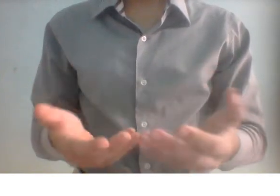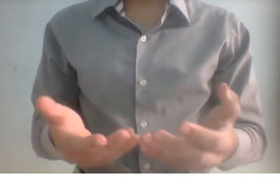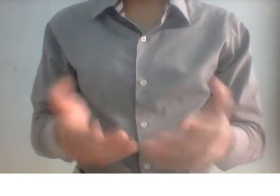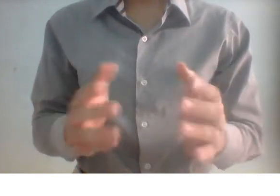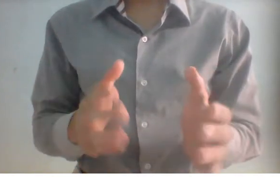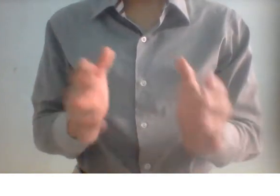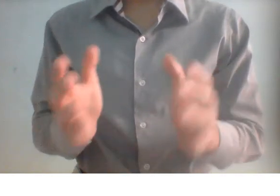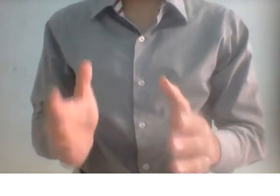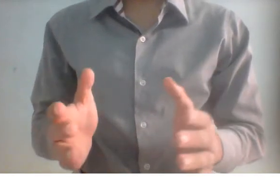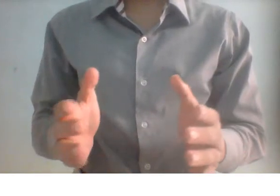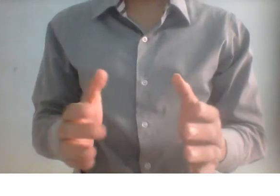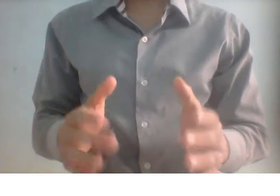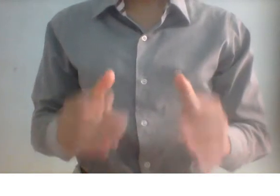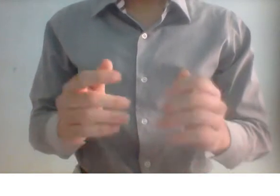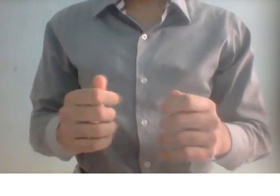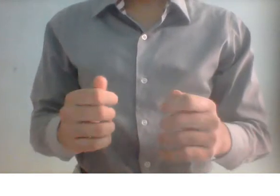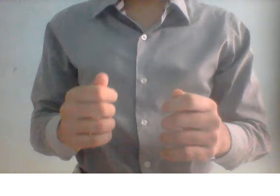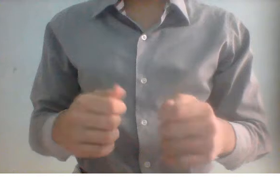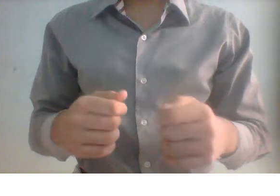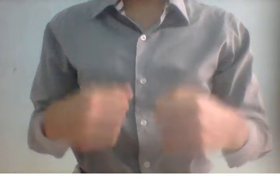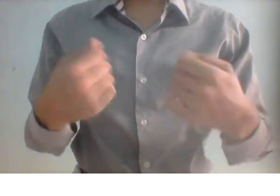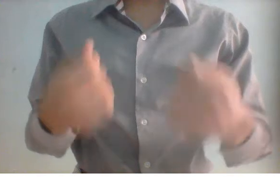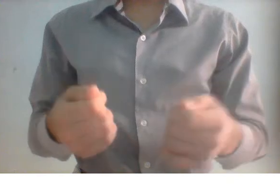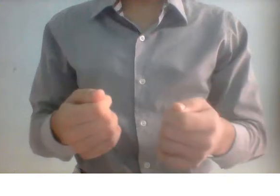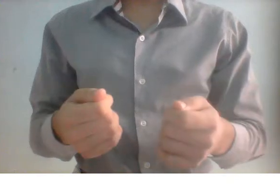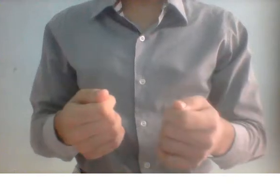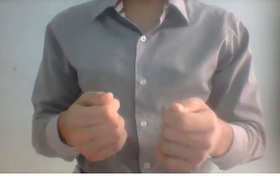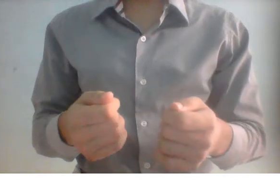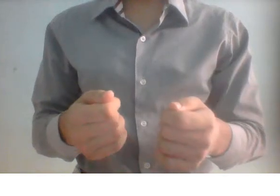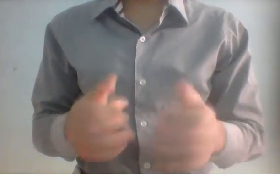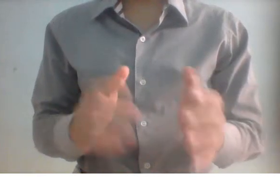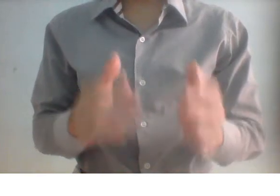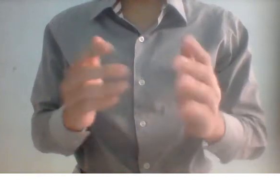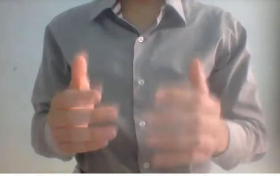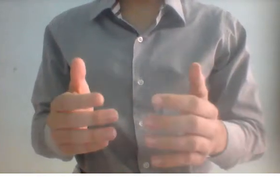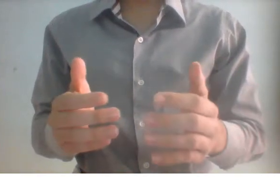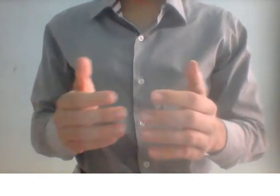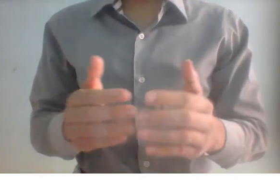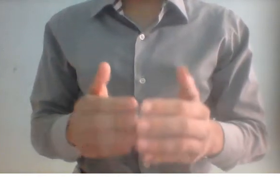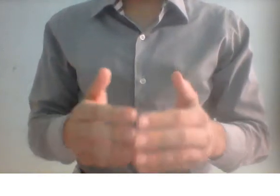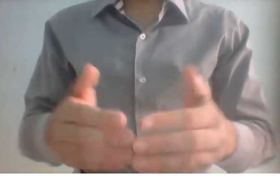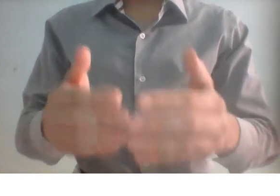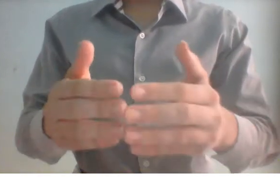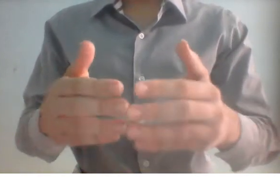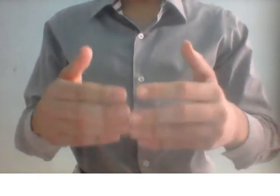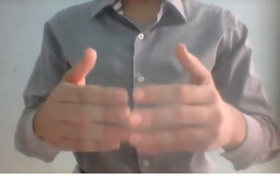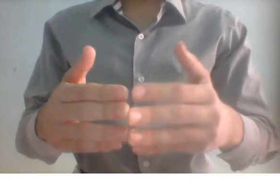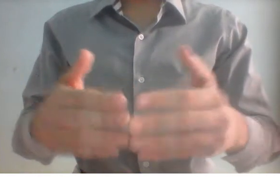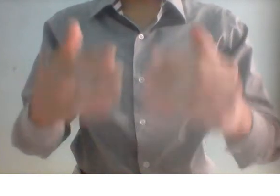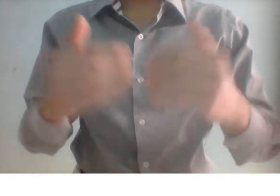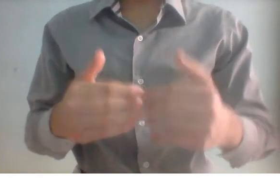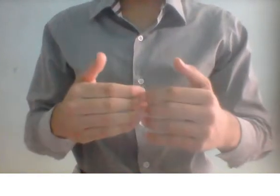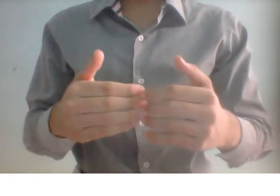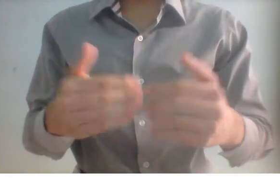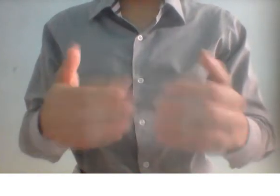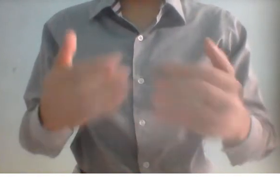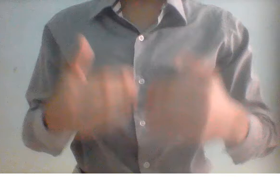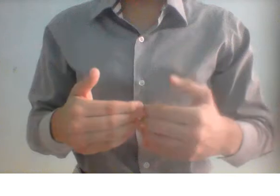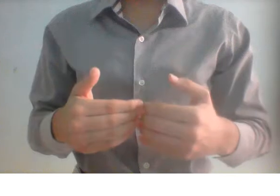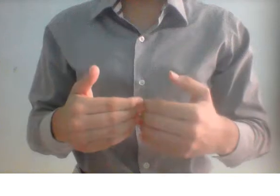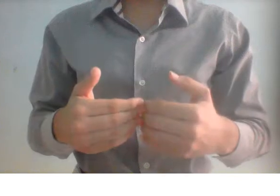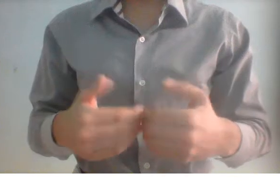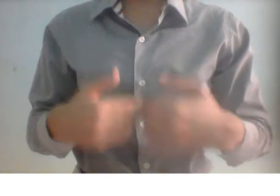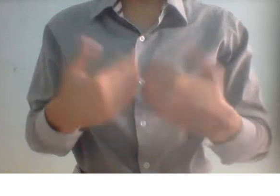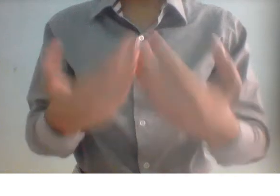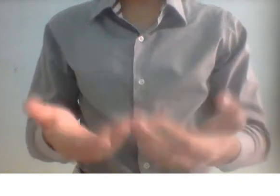precio de pérdida. ¿Qué es un precio de pérdida? Que básicamente al valor al que se lo están otorgando a esta empresa es bastante inferior a lo que le